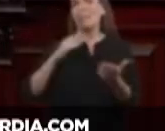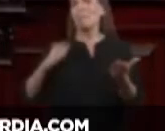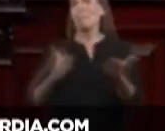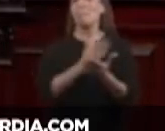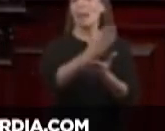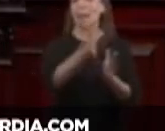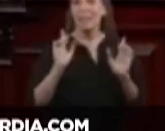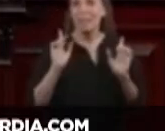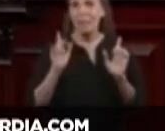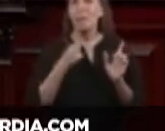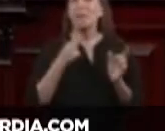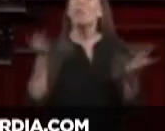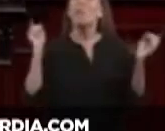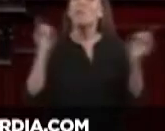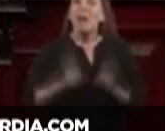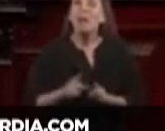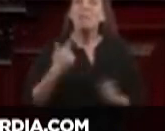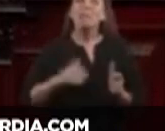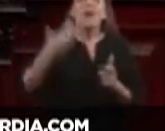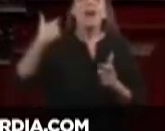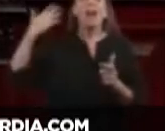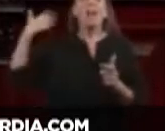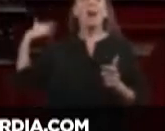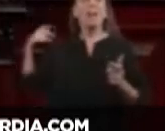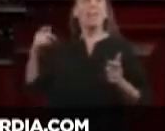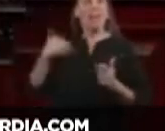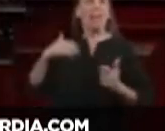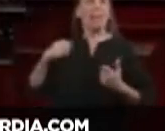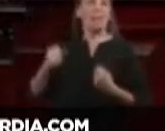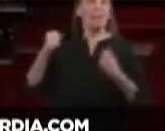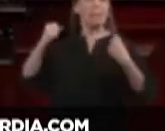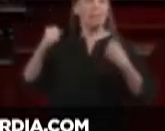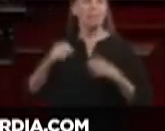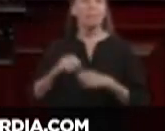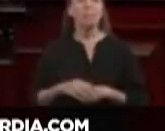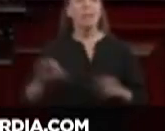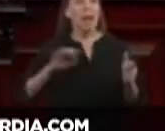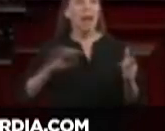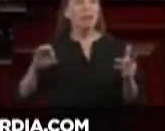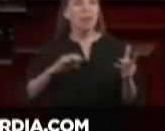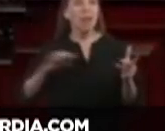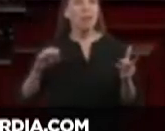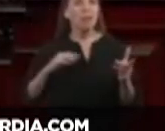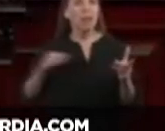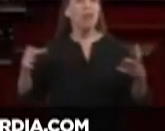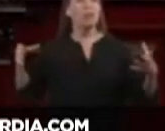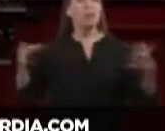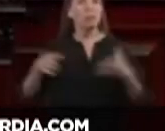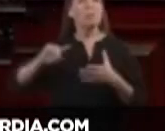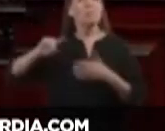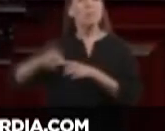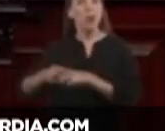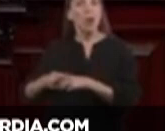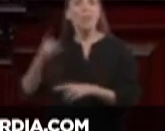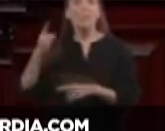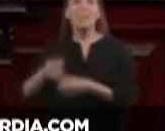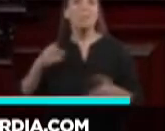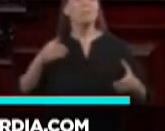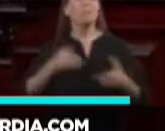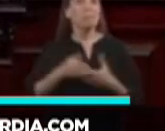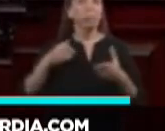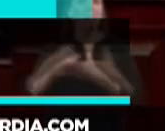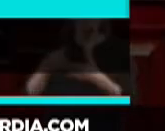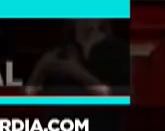Entonces, parte de eso, algunos lo pueden ver como ajuste y otros lo pueden ver como una